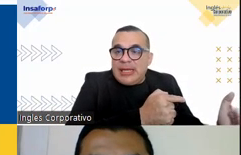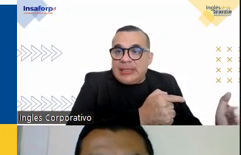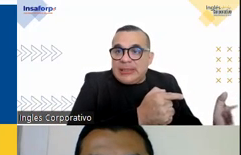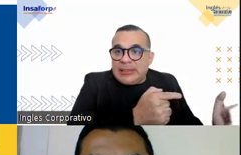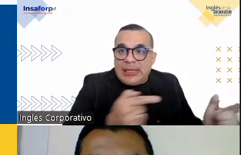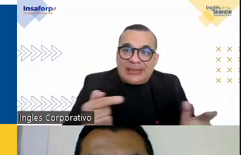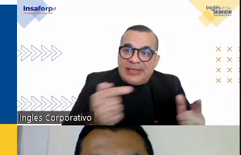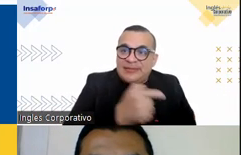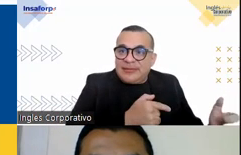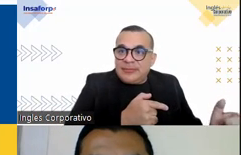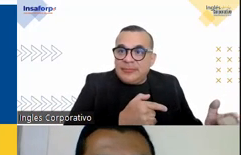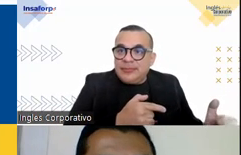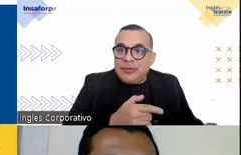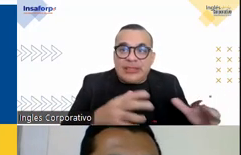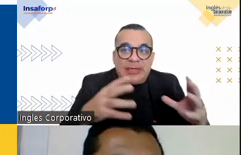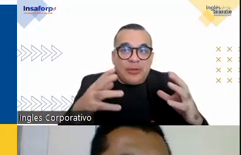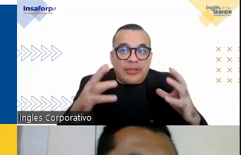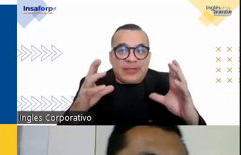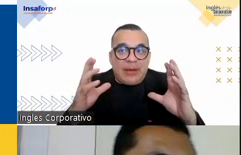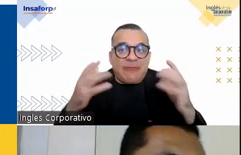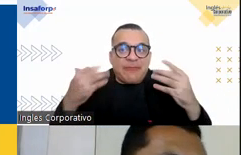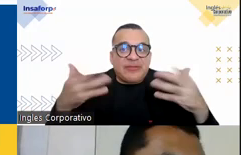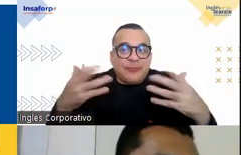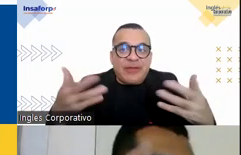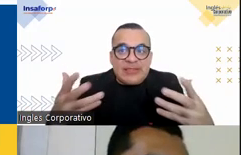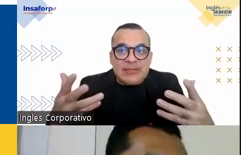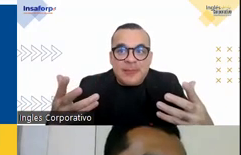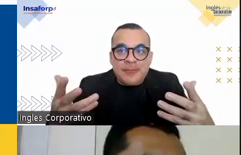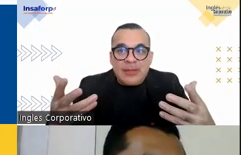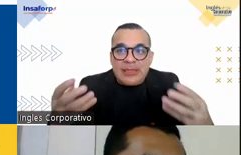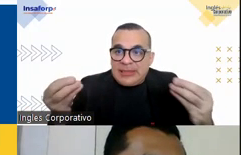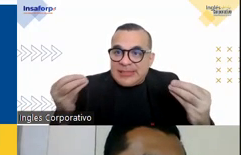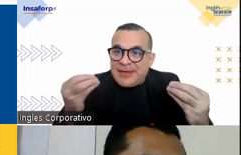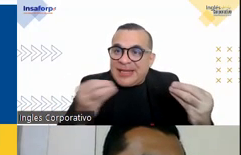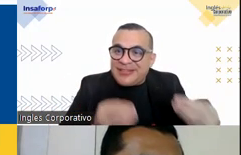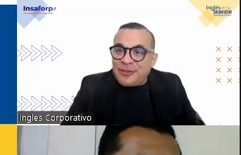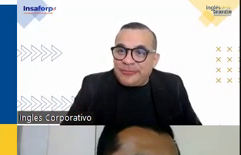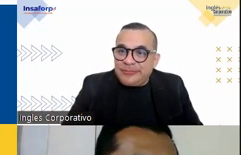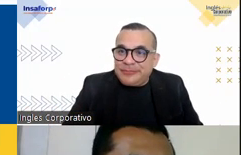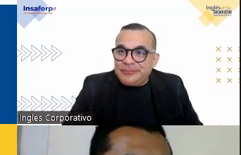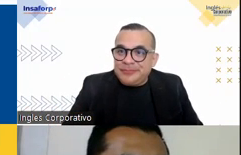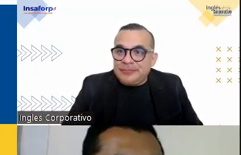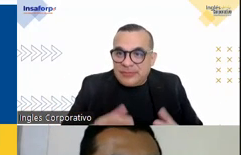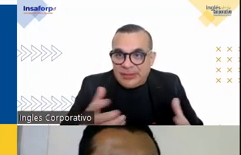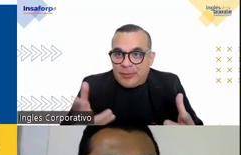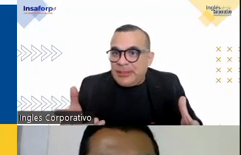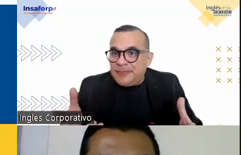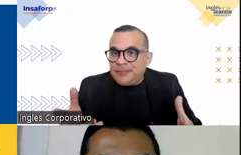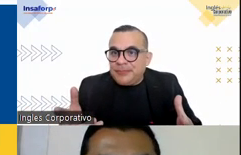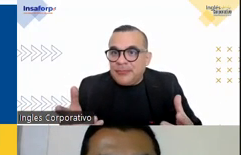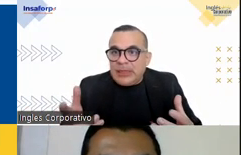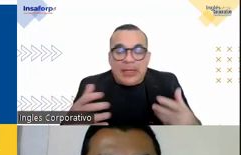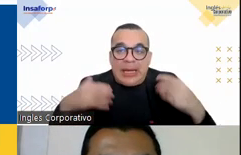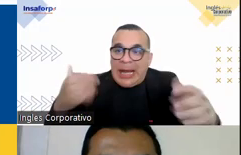años atrás, donde lo que se llamaba face to face, que interesaba la gestión. ¿Se